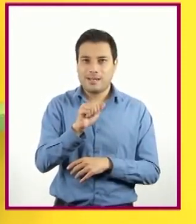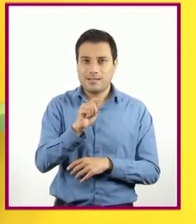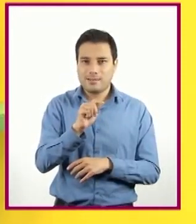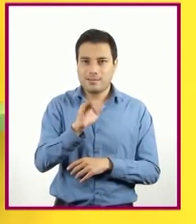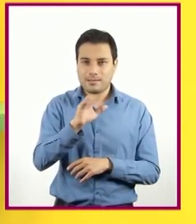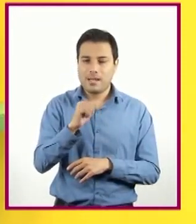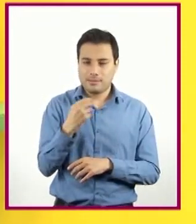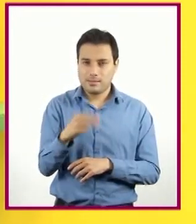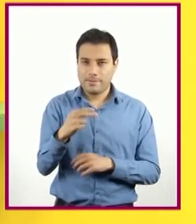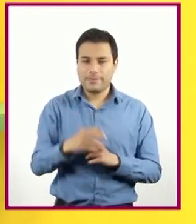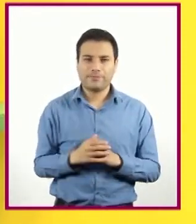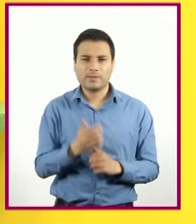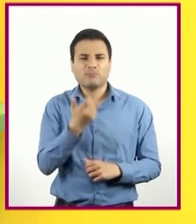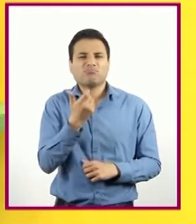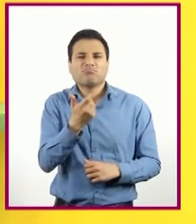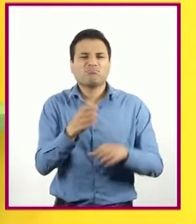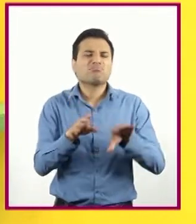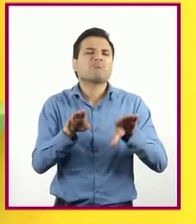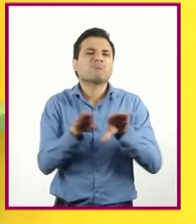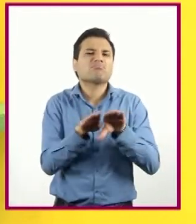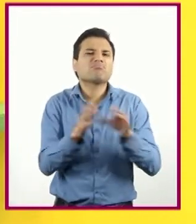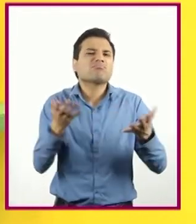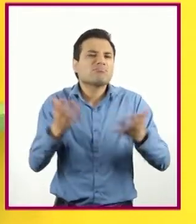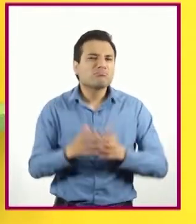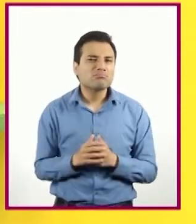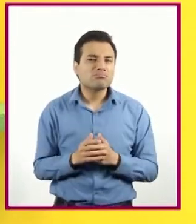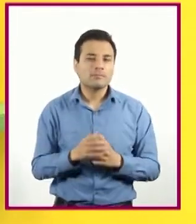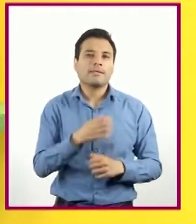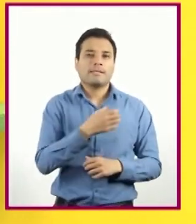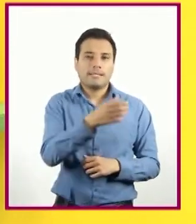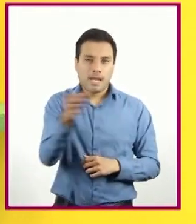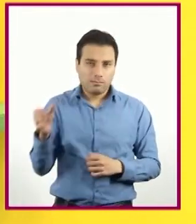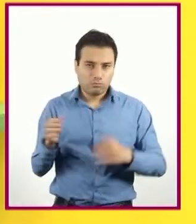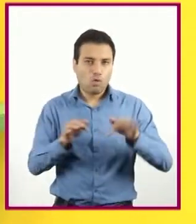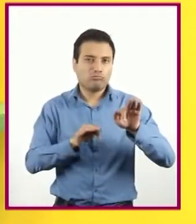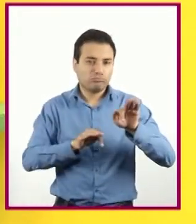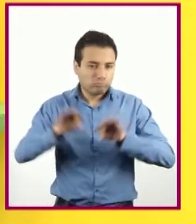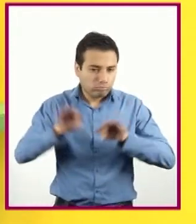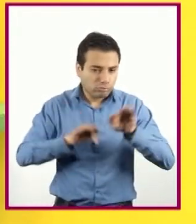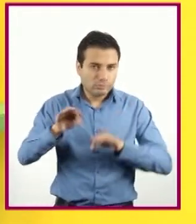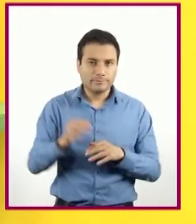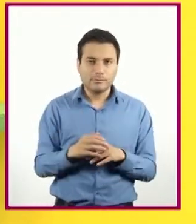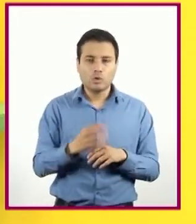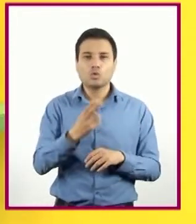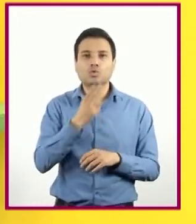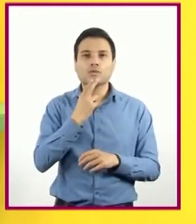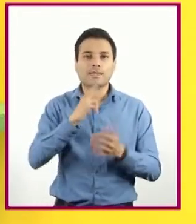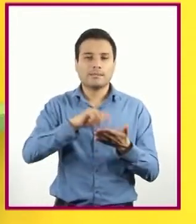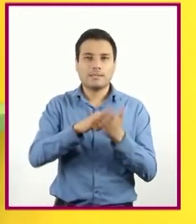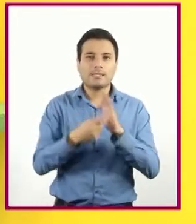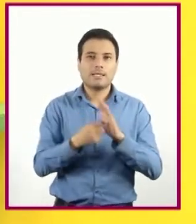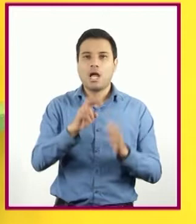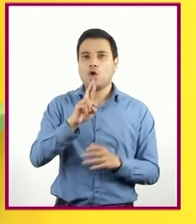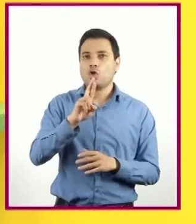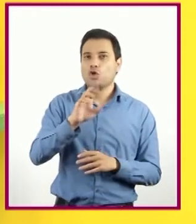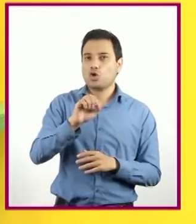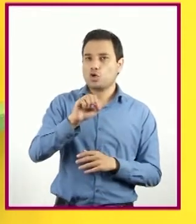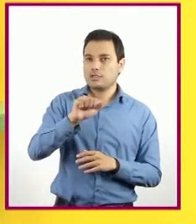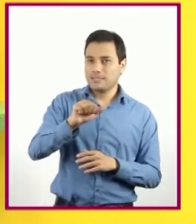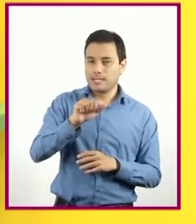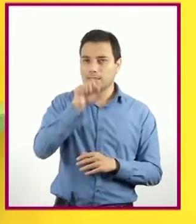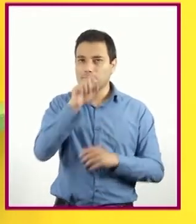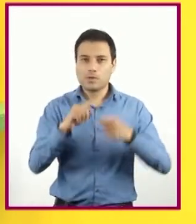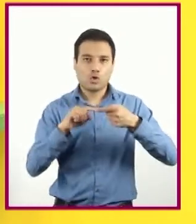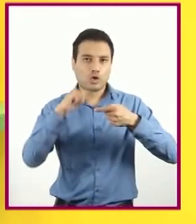Su economía se basó en la agricultura, con la técnica de roza y rotación de cultivos.